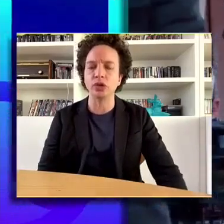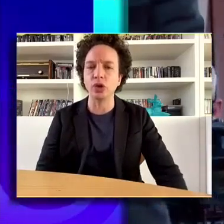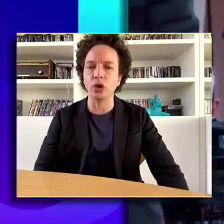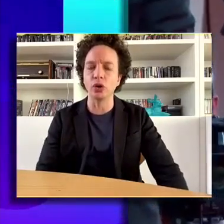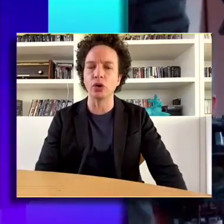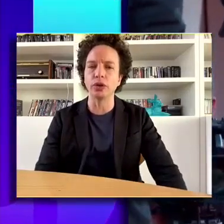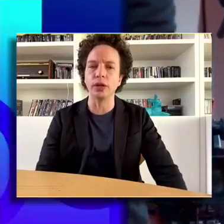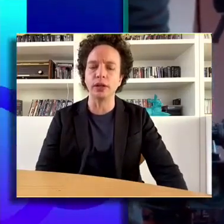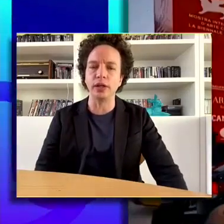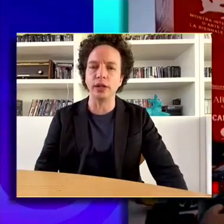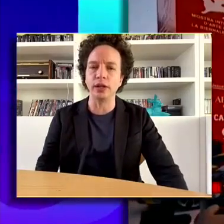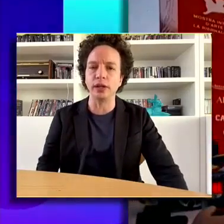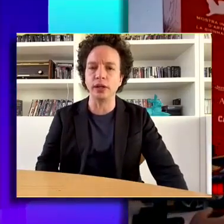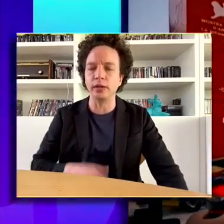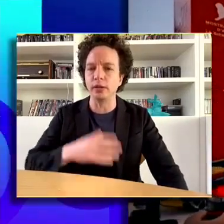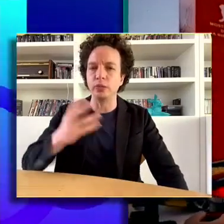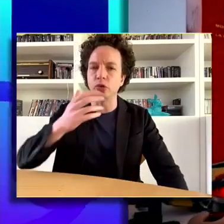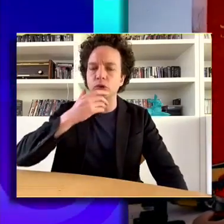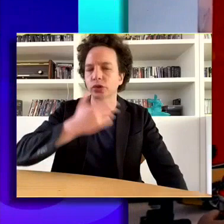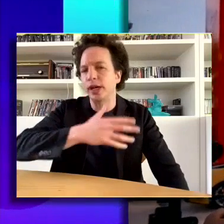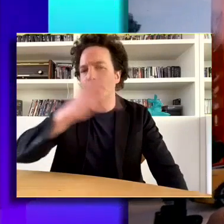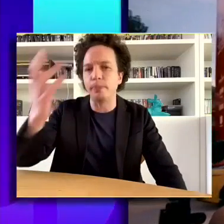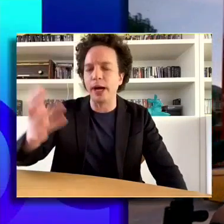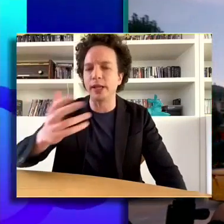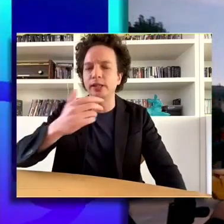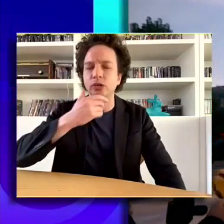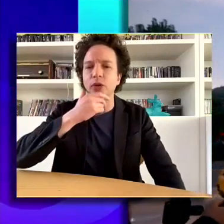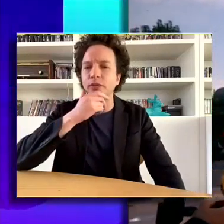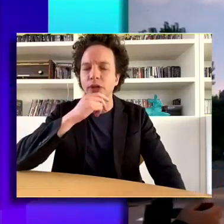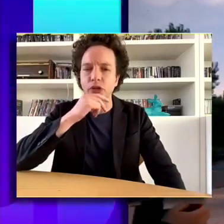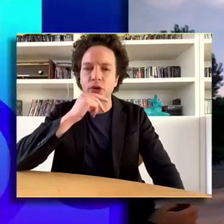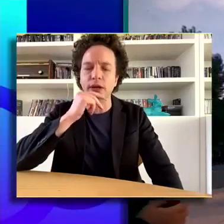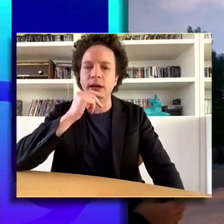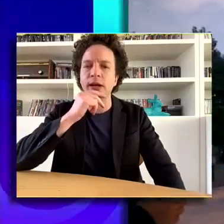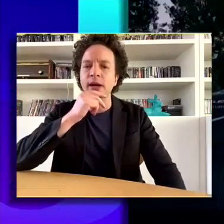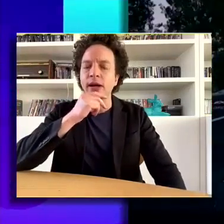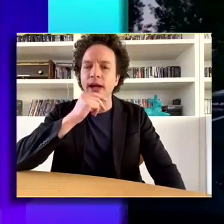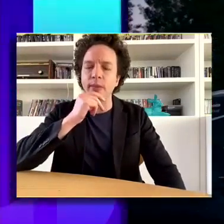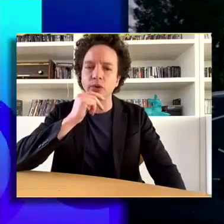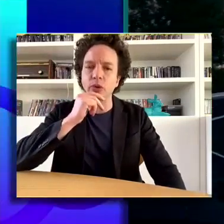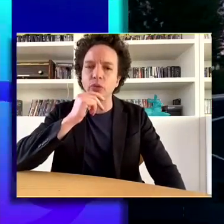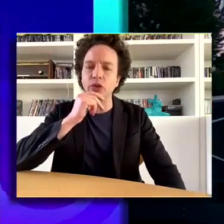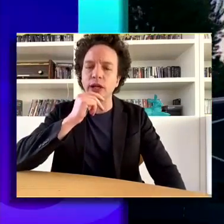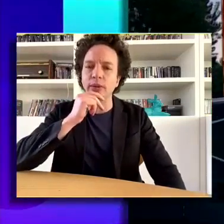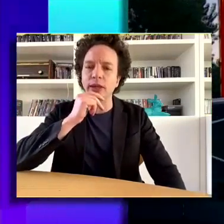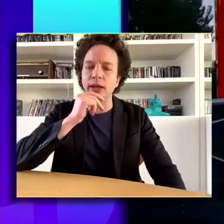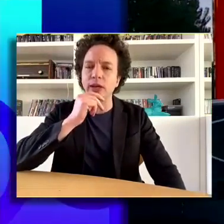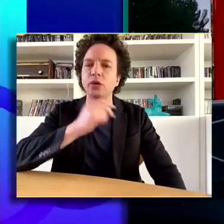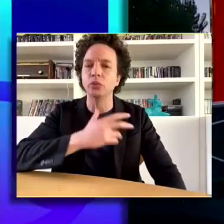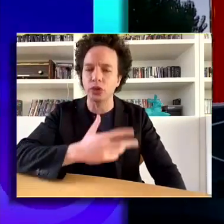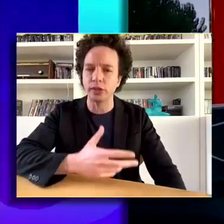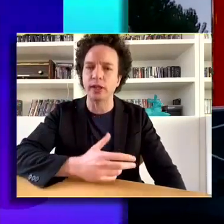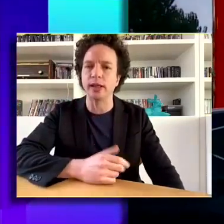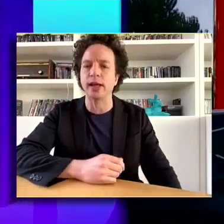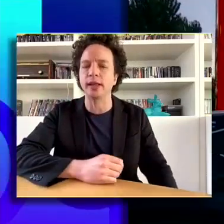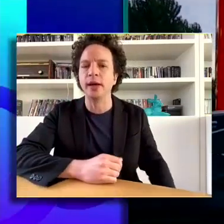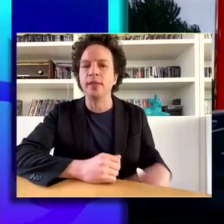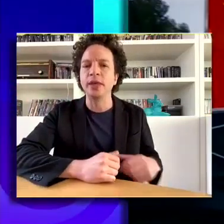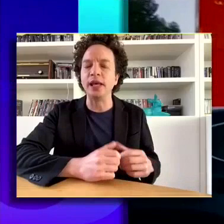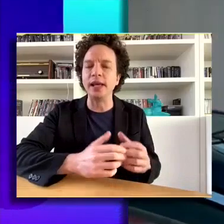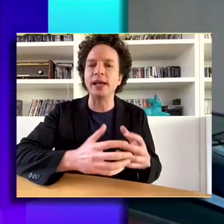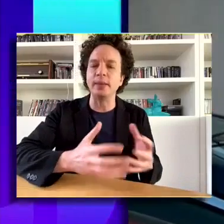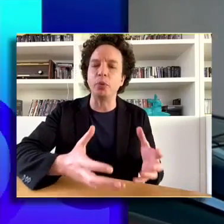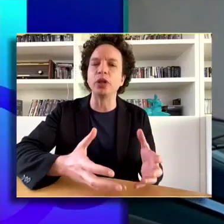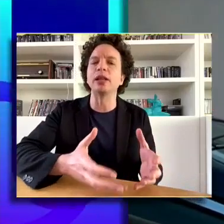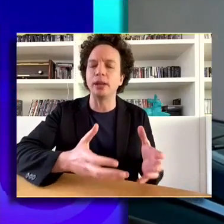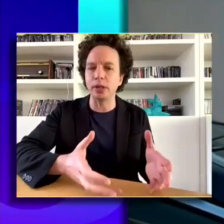sociólogo ni mucho. O sea, vaya, esta es una ficción que creamos con mucha libertad y con mucha seriedad